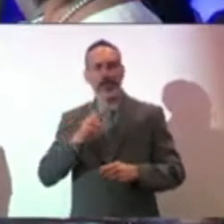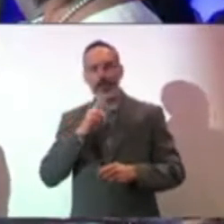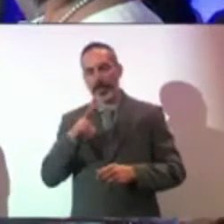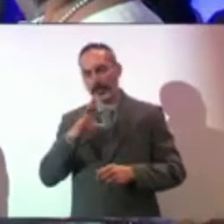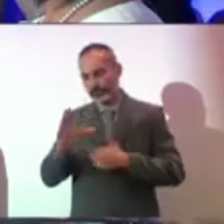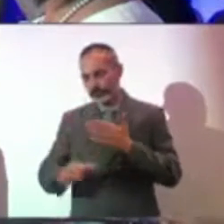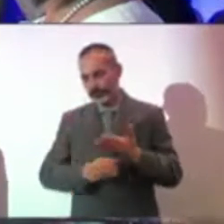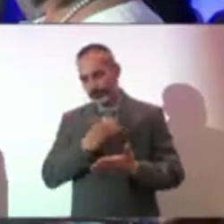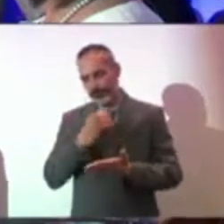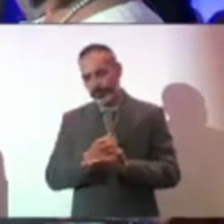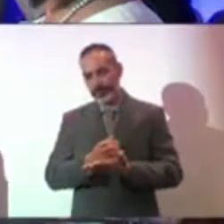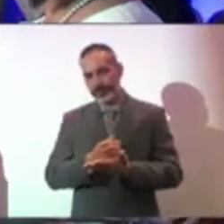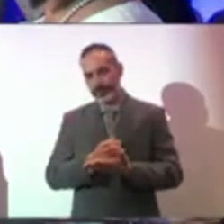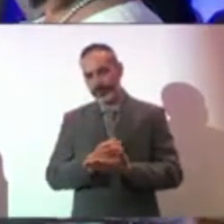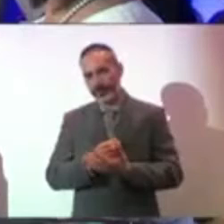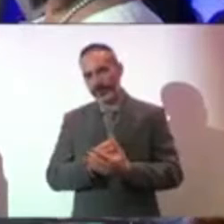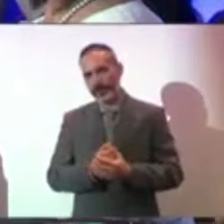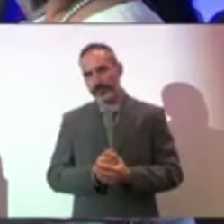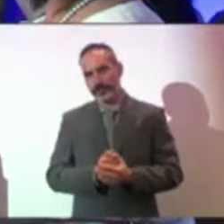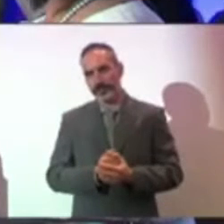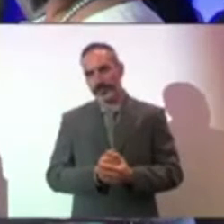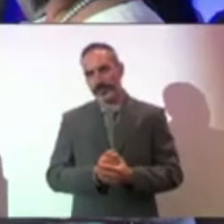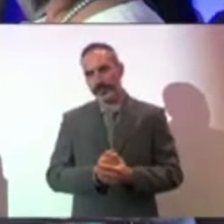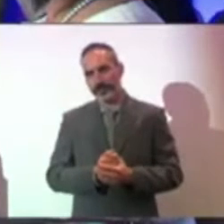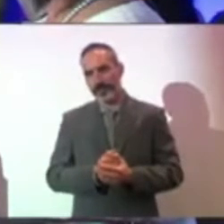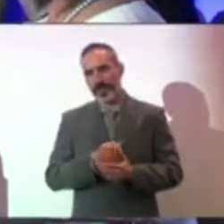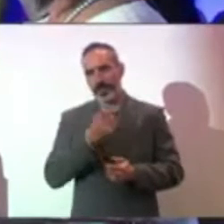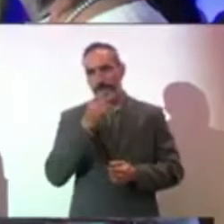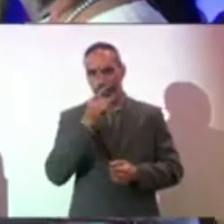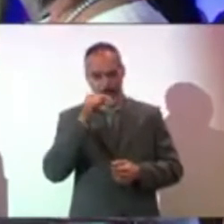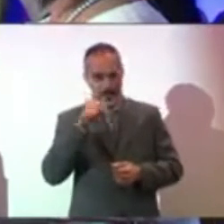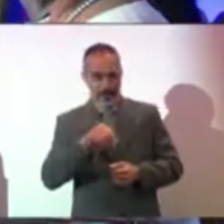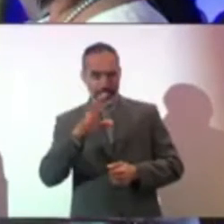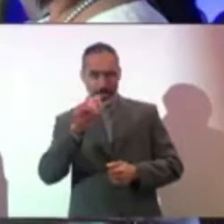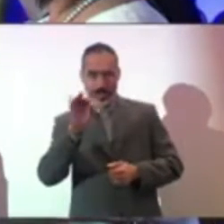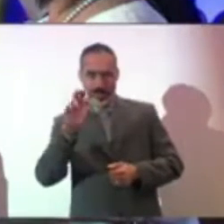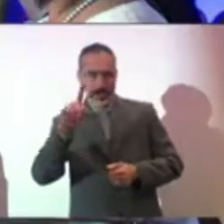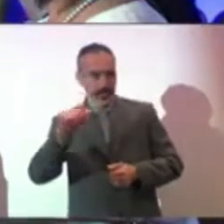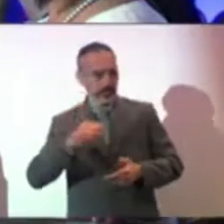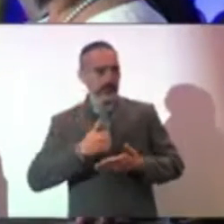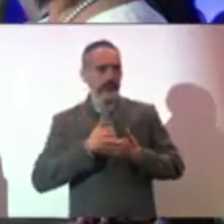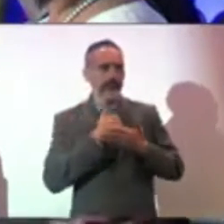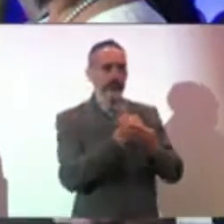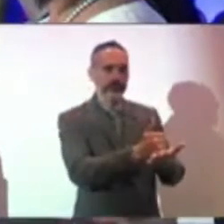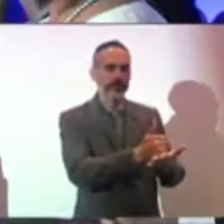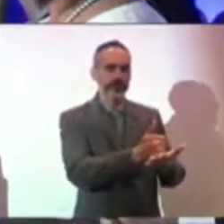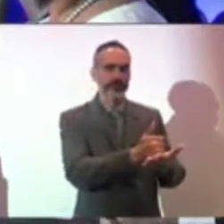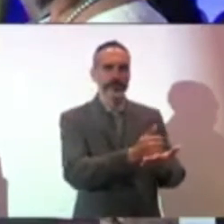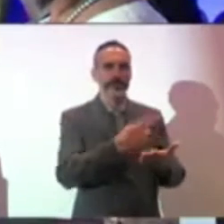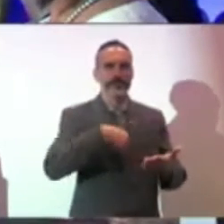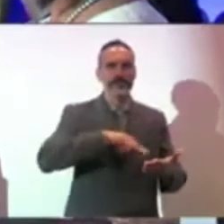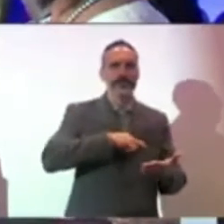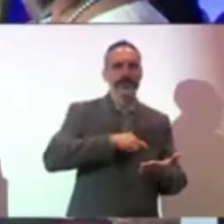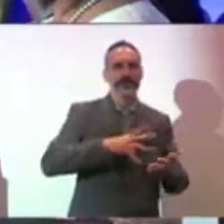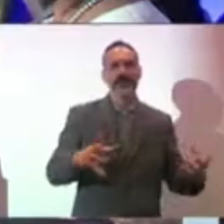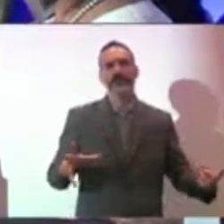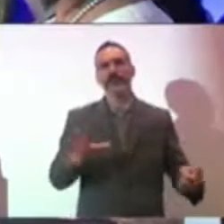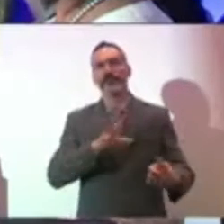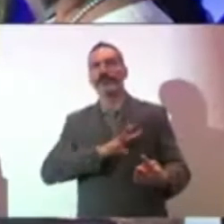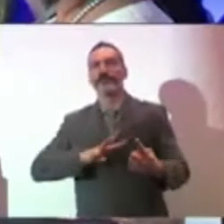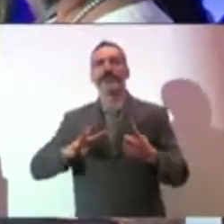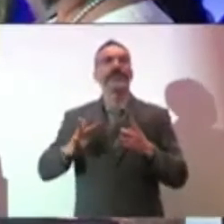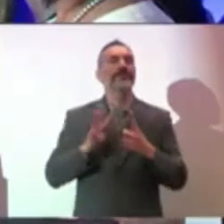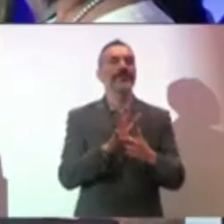ciudad. Cuentas con este Cabildo plural y democrático para